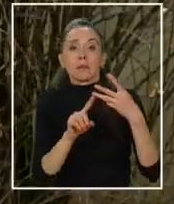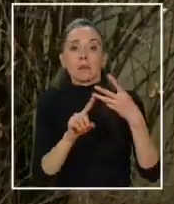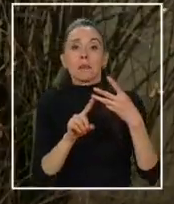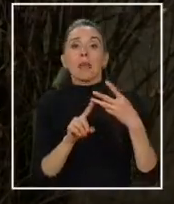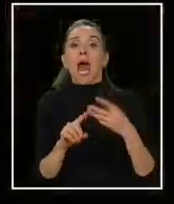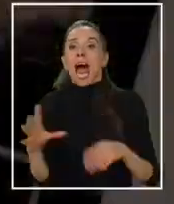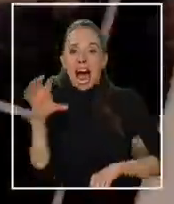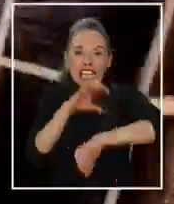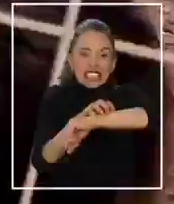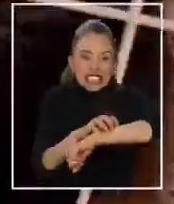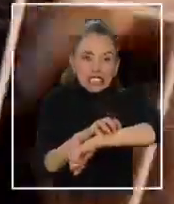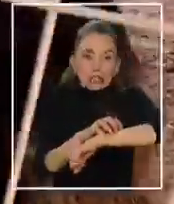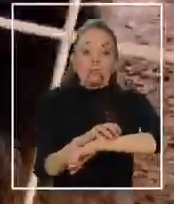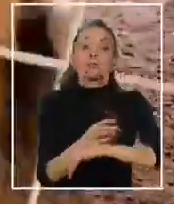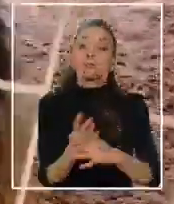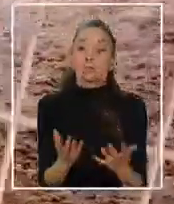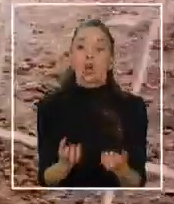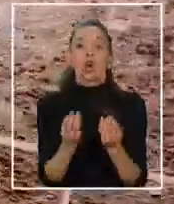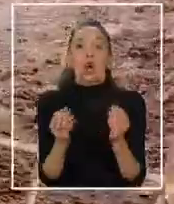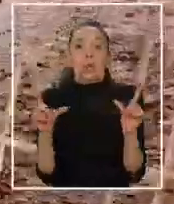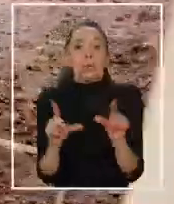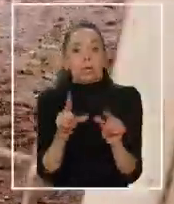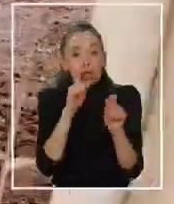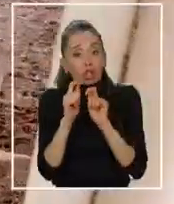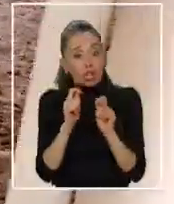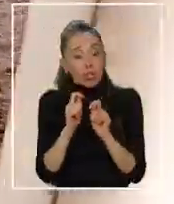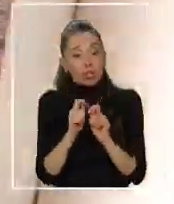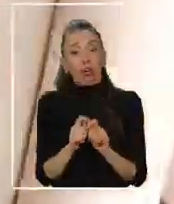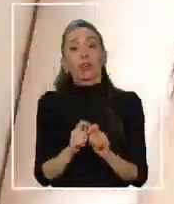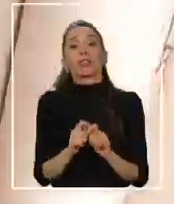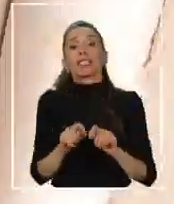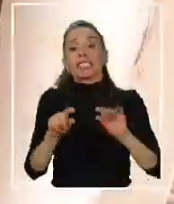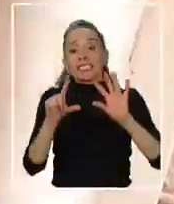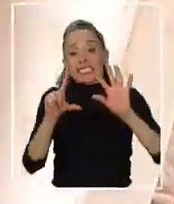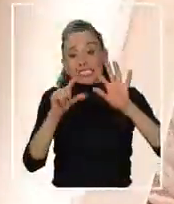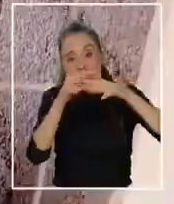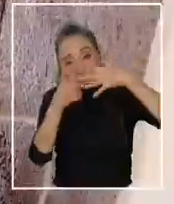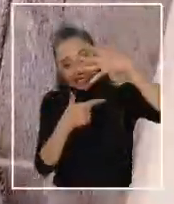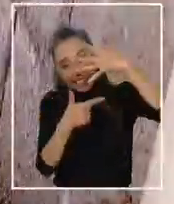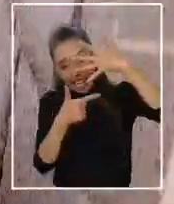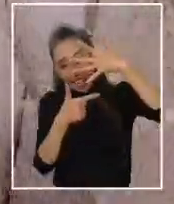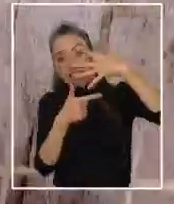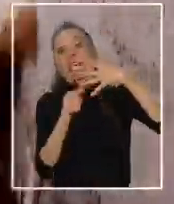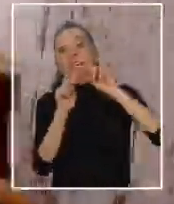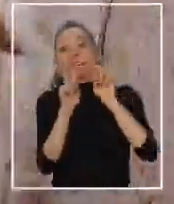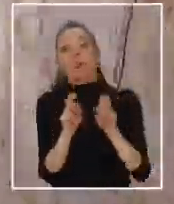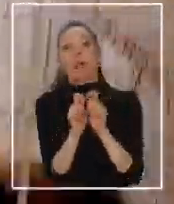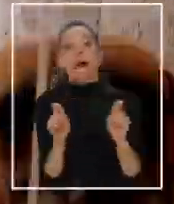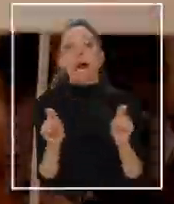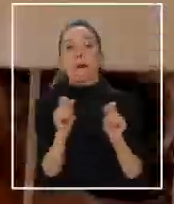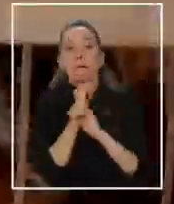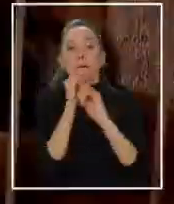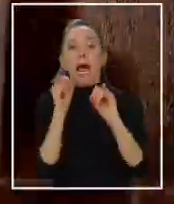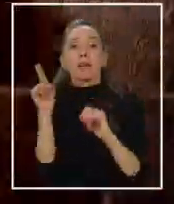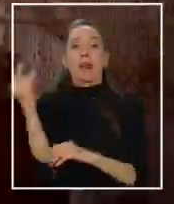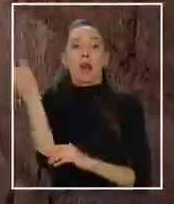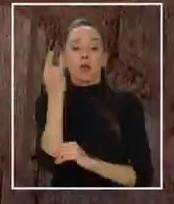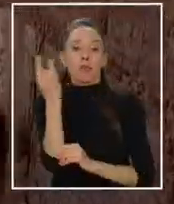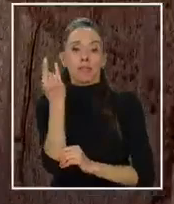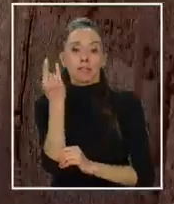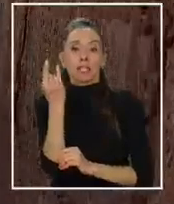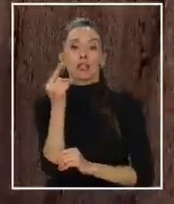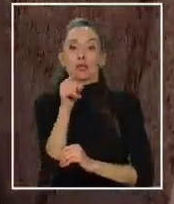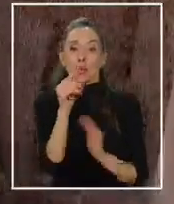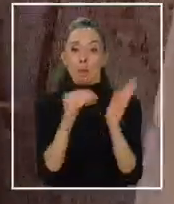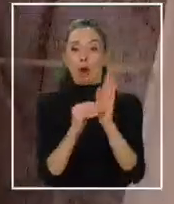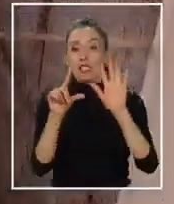de la mordedura. ¿Cómo disminuir el riesgo? Son 7 los puntos que componen la campaña lanzada por la institución académica Sácate